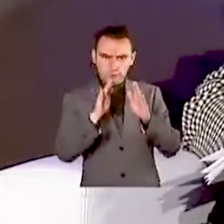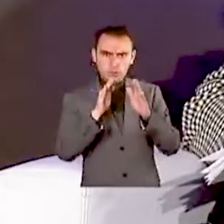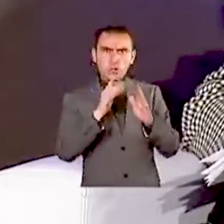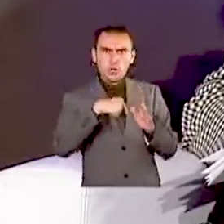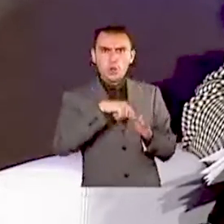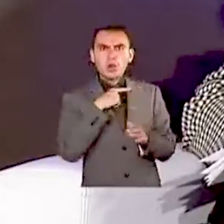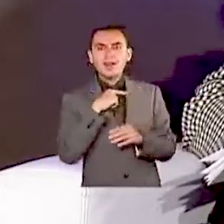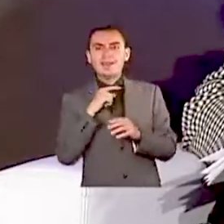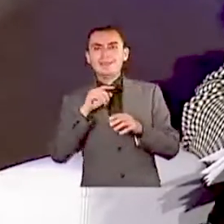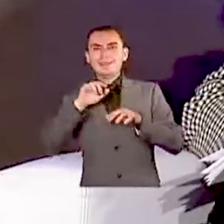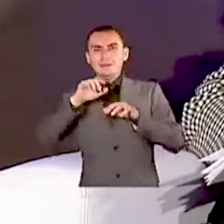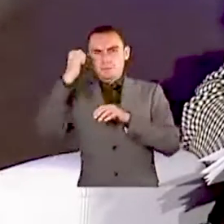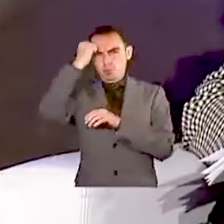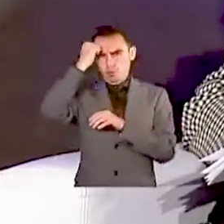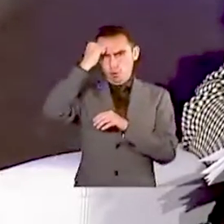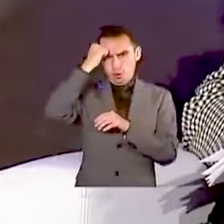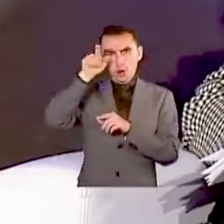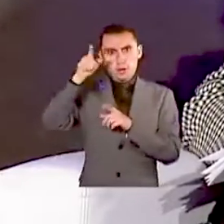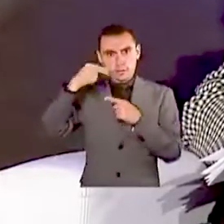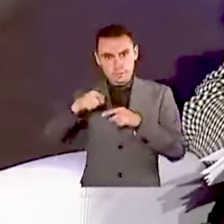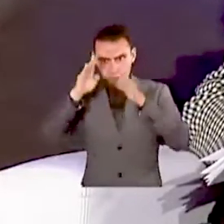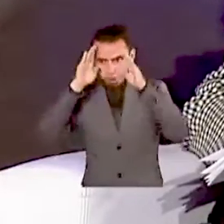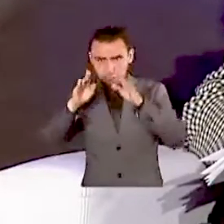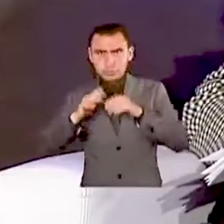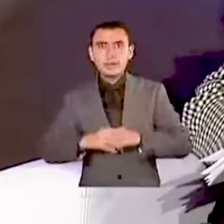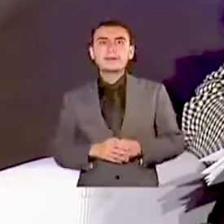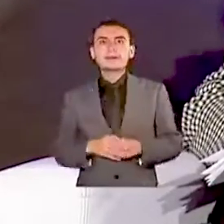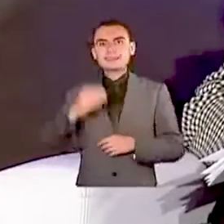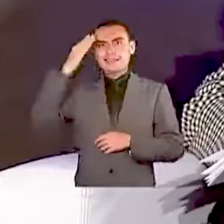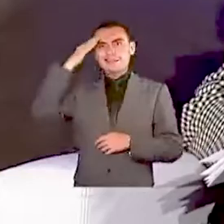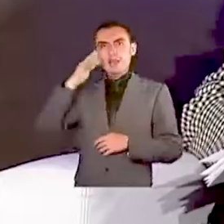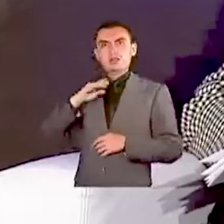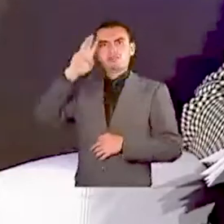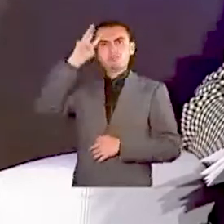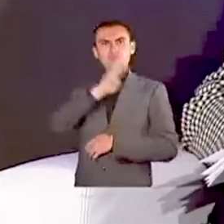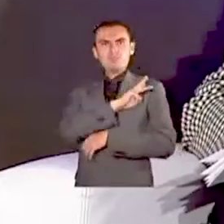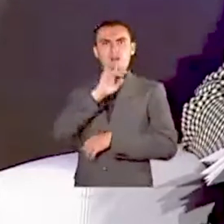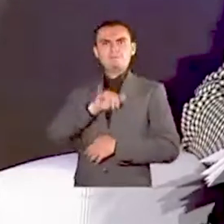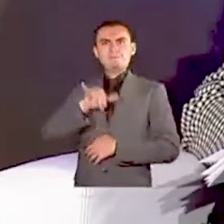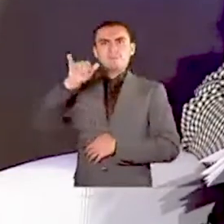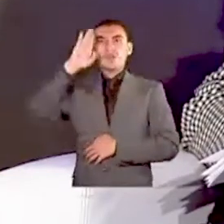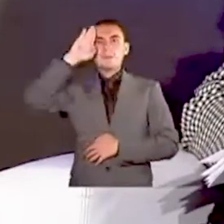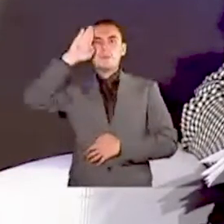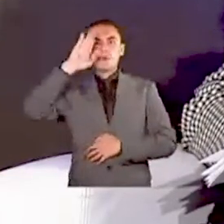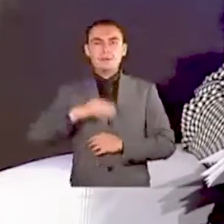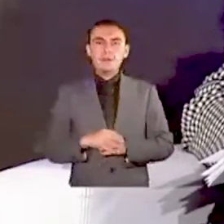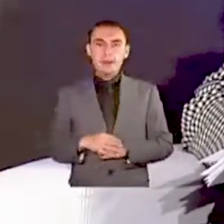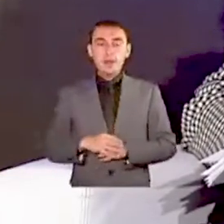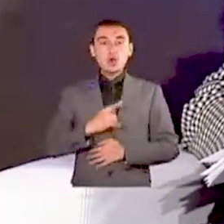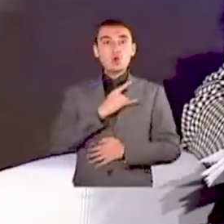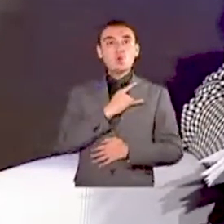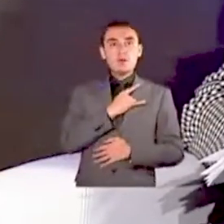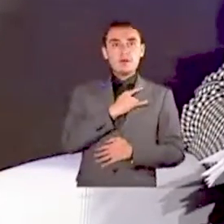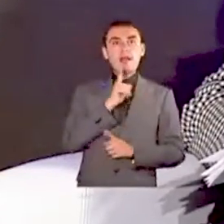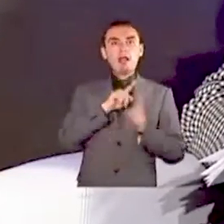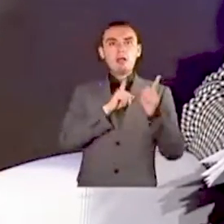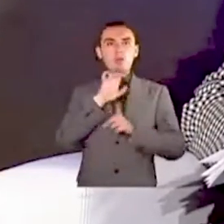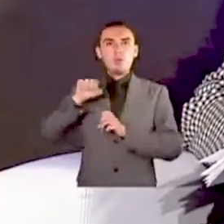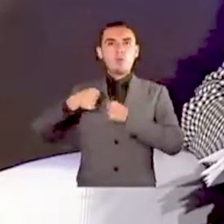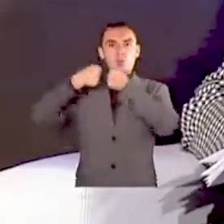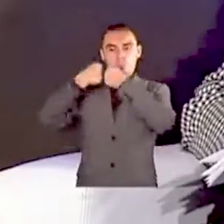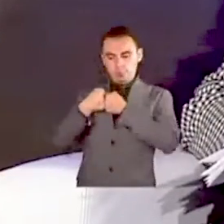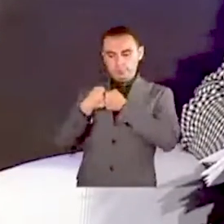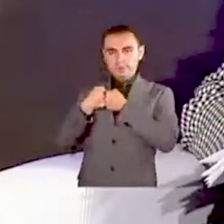del magisterio, atendemos las prestaciones de las fuerzas militares y de la policía, de universidades que tienen